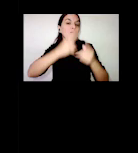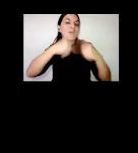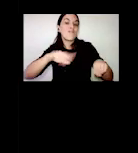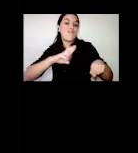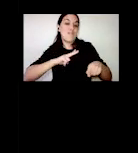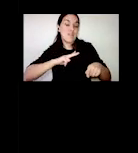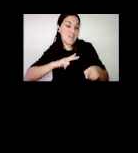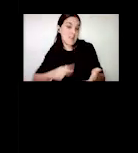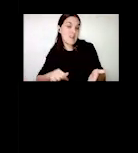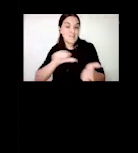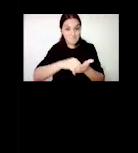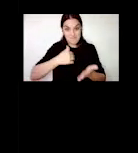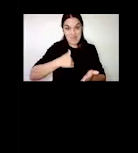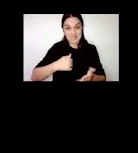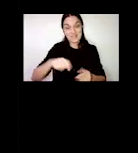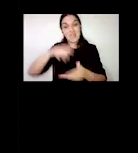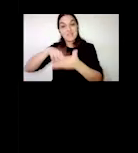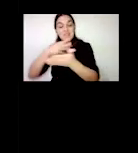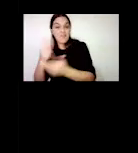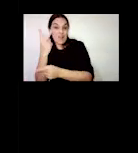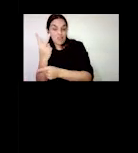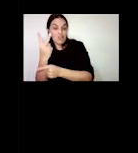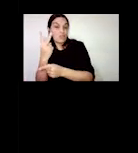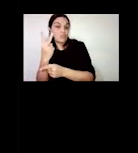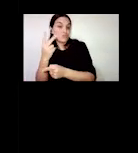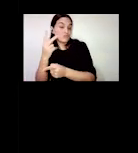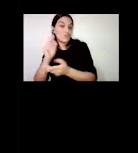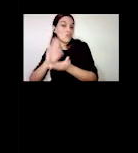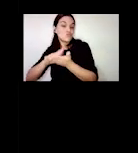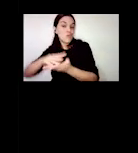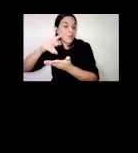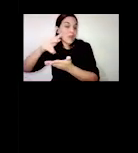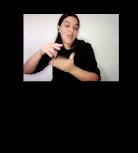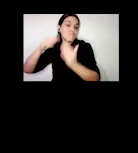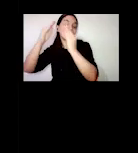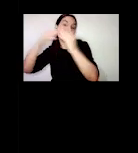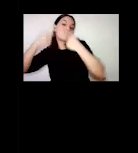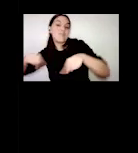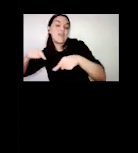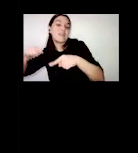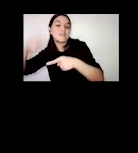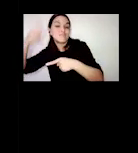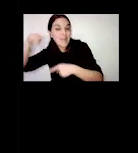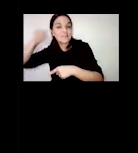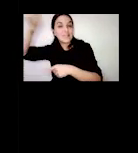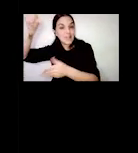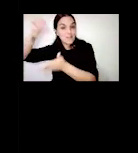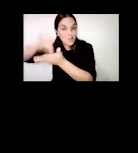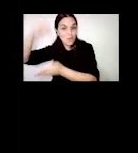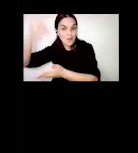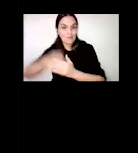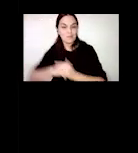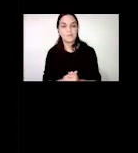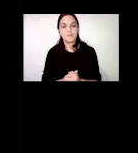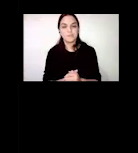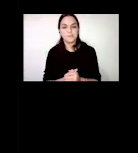Tabla 2 refiere a aquellas alícuotas que se aplican sobre bienes situados en el exterior. Vamos a ver que es mucho más gravosa la tabla 2